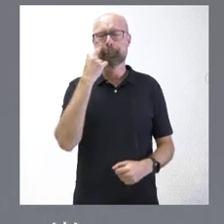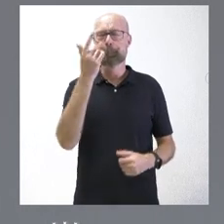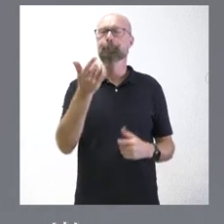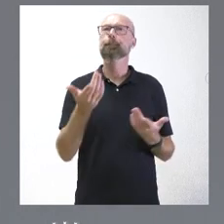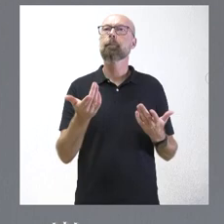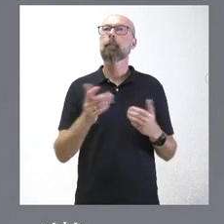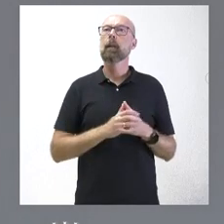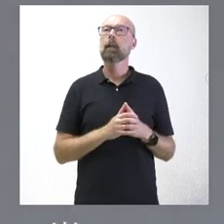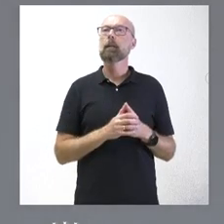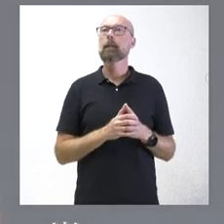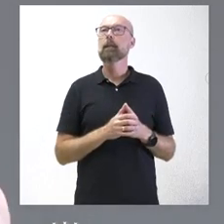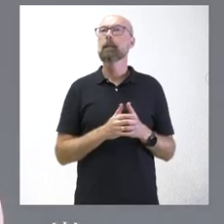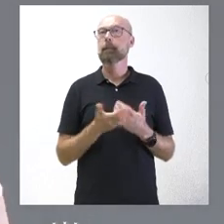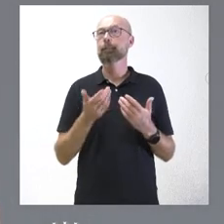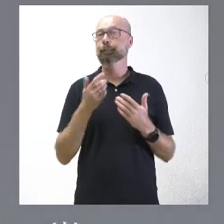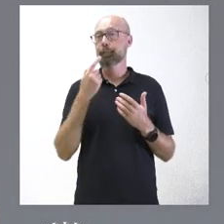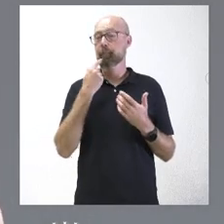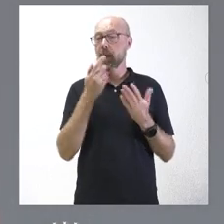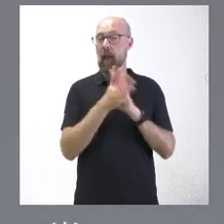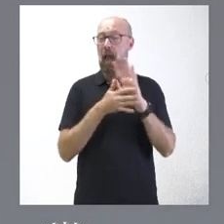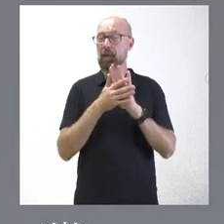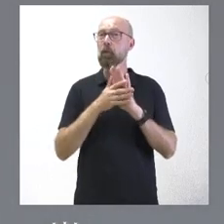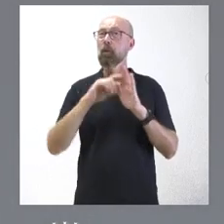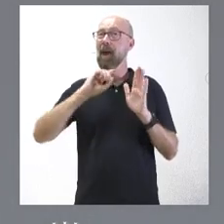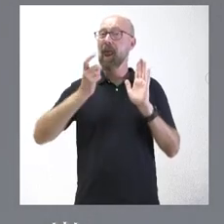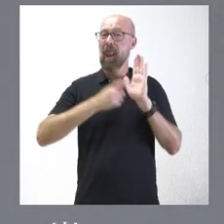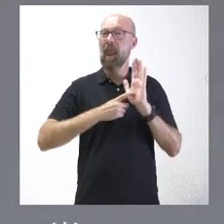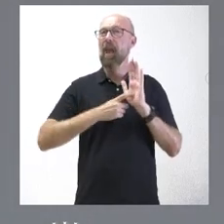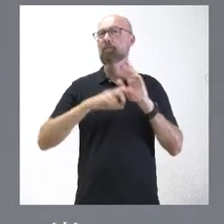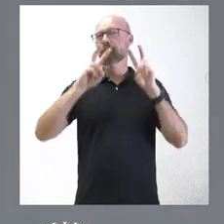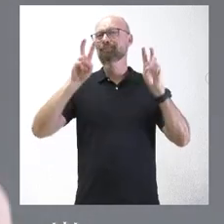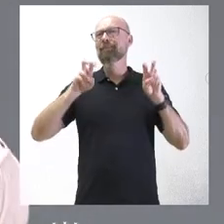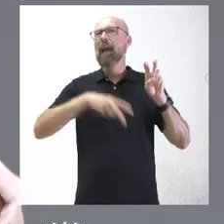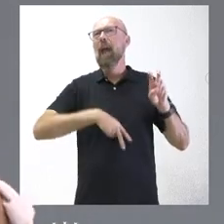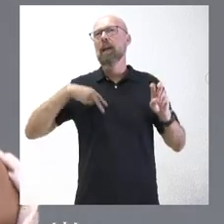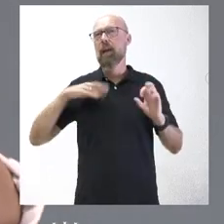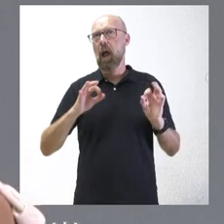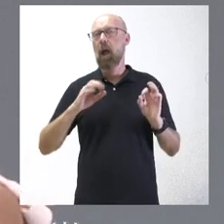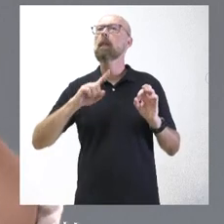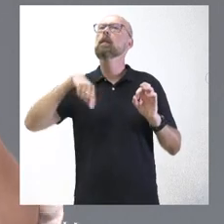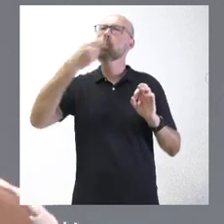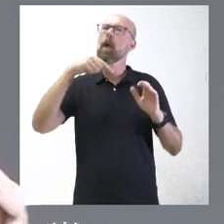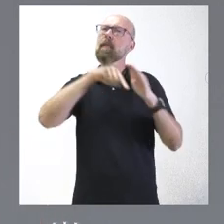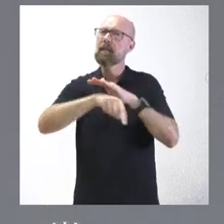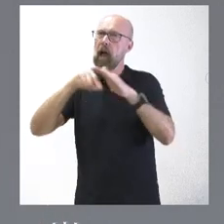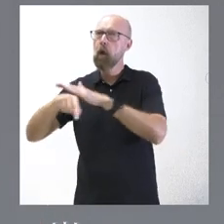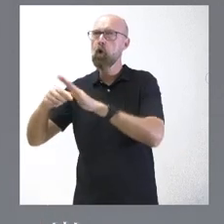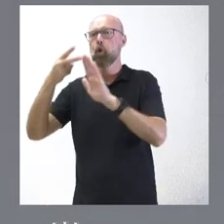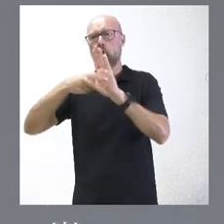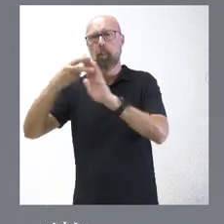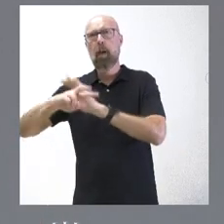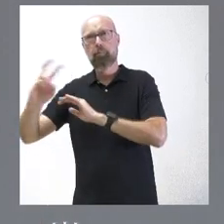sería claro estamos hablando que estamos de una ley de un marco general luego esto tiene que tener un desarrollo normativo